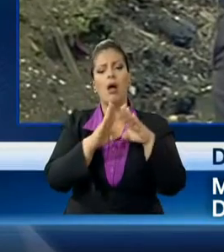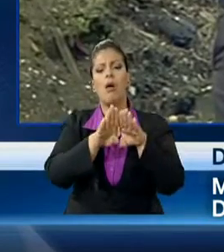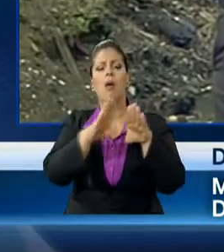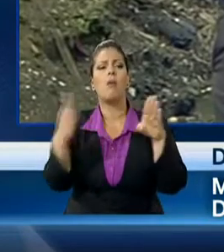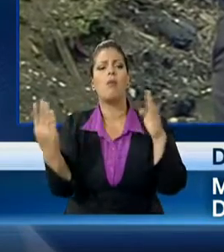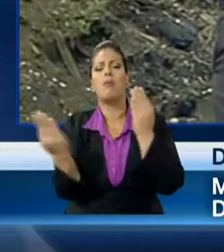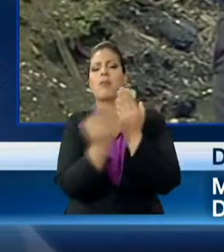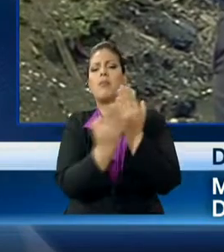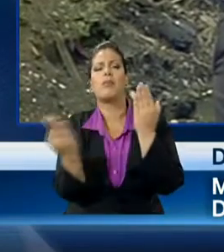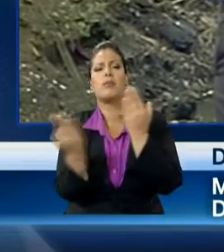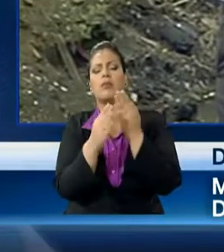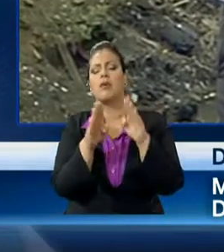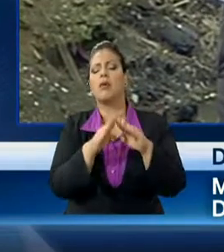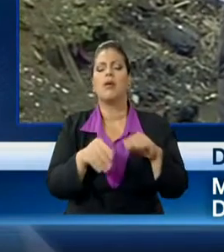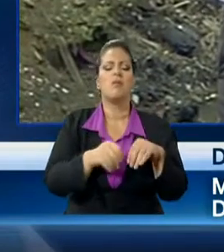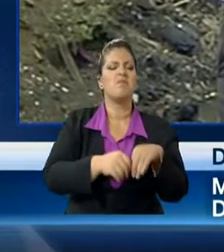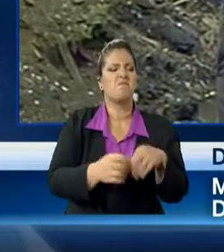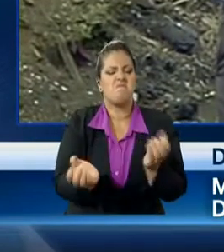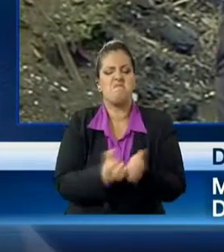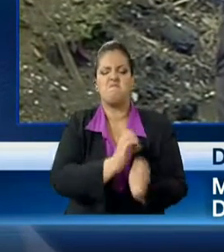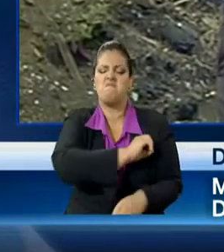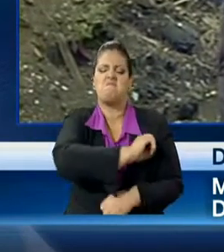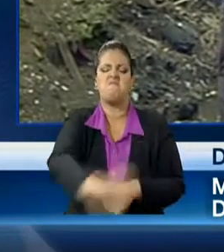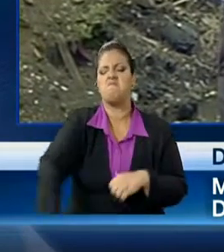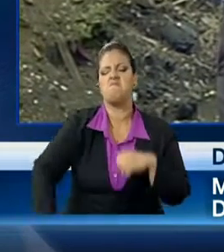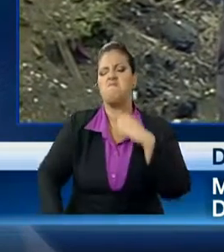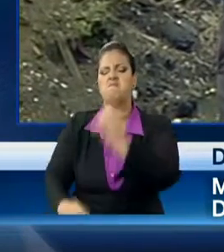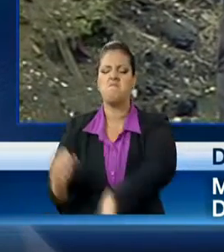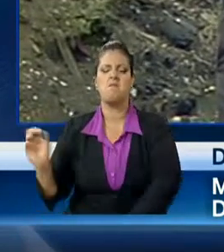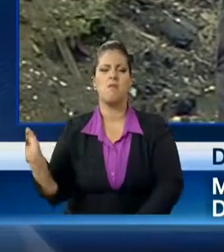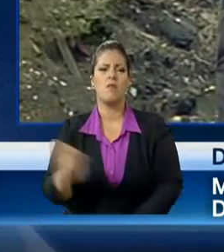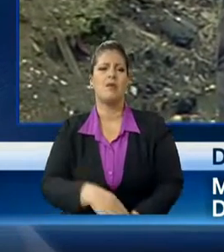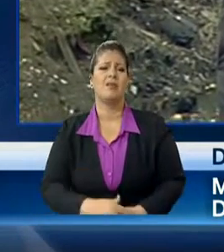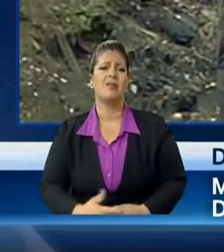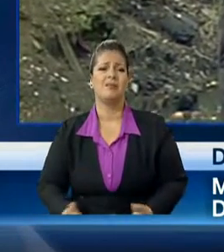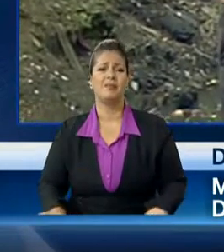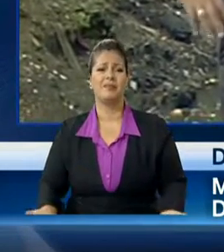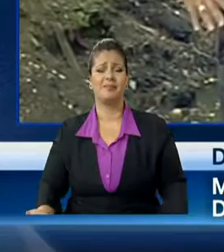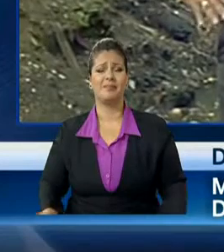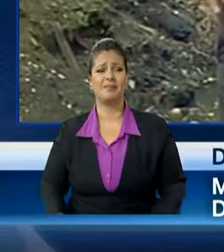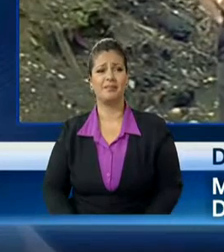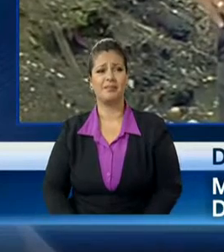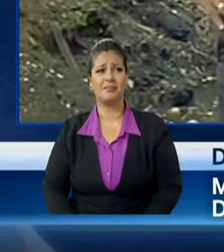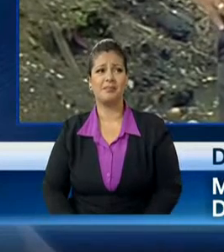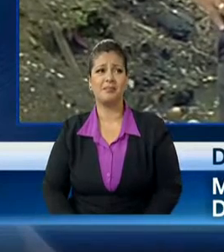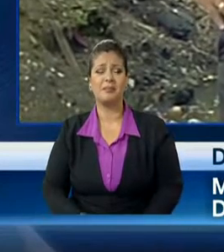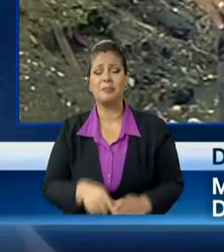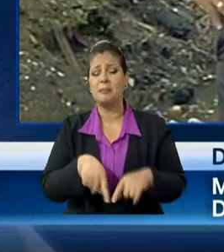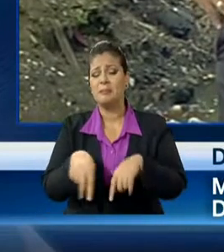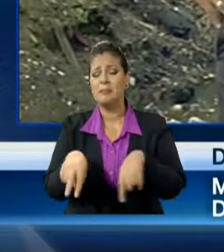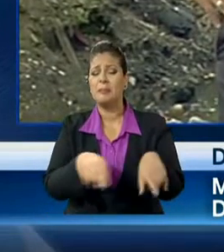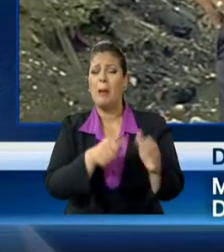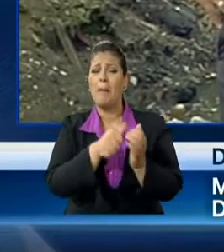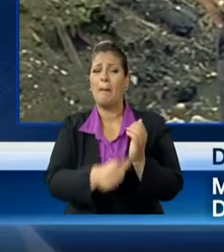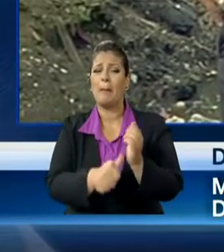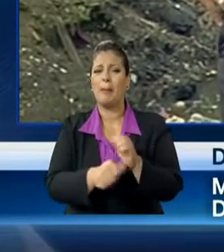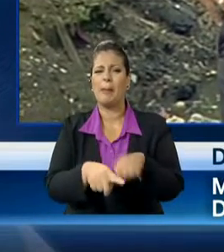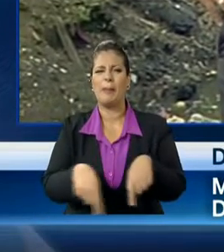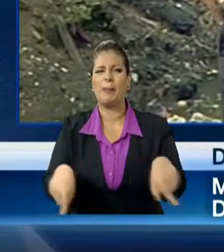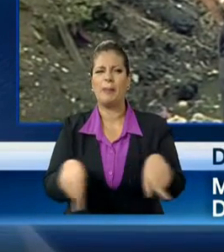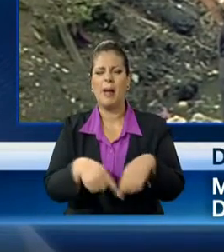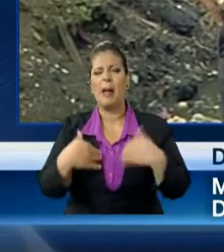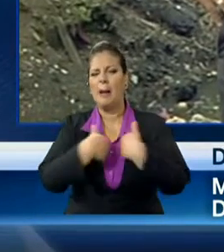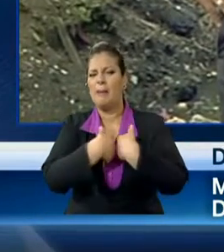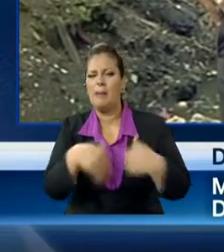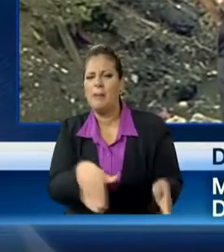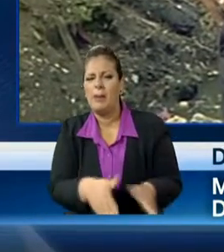desechos domiciliarios, no solamente basura y restos, sino también incluso descargas. Así que es una situación bastante preocupante